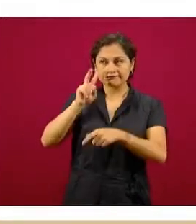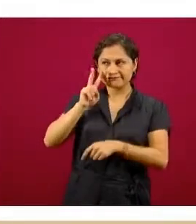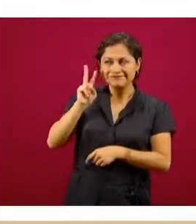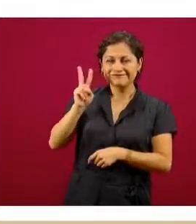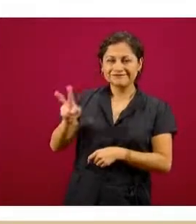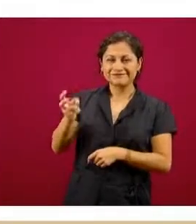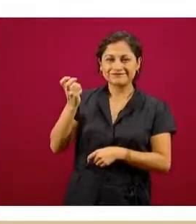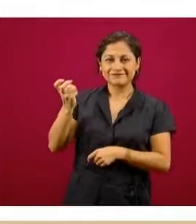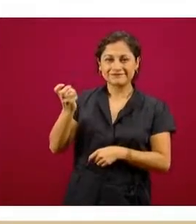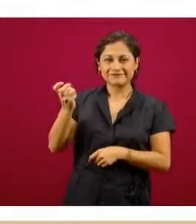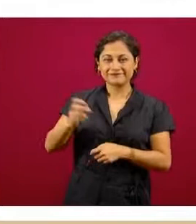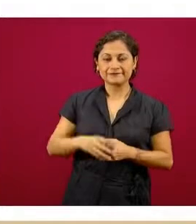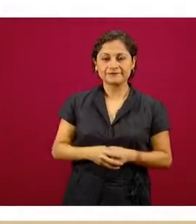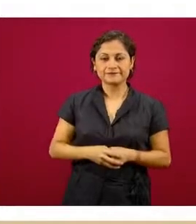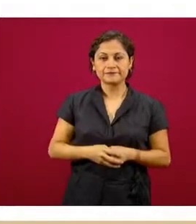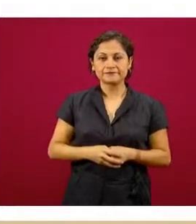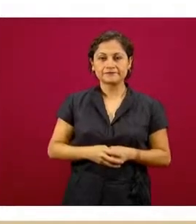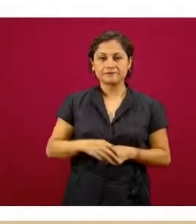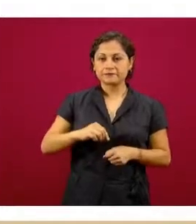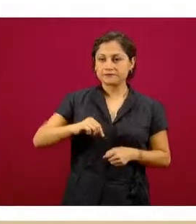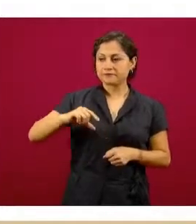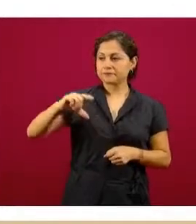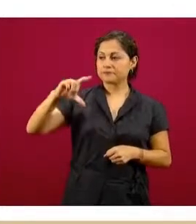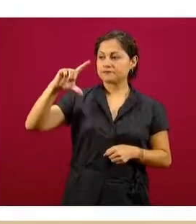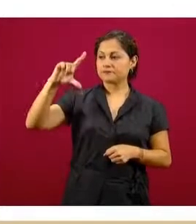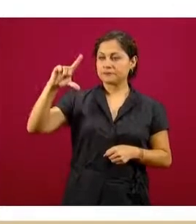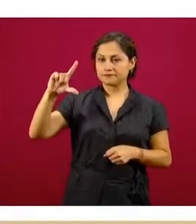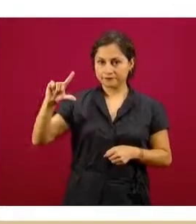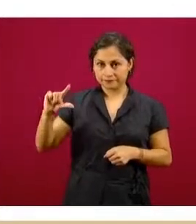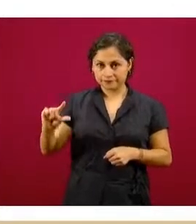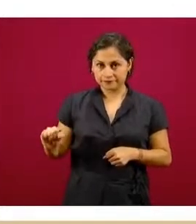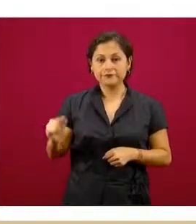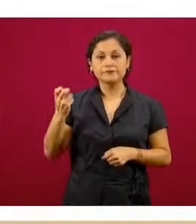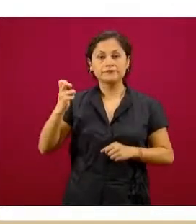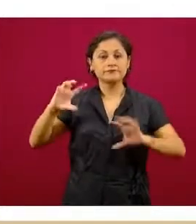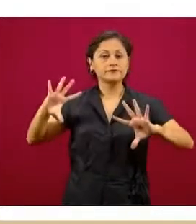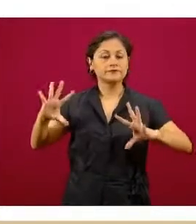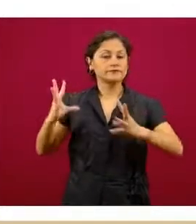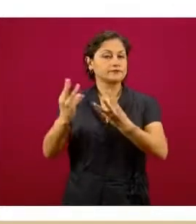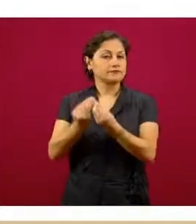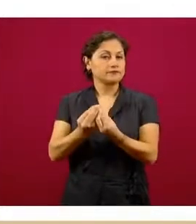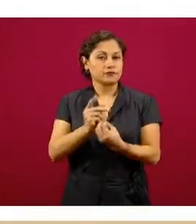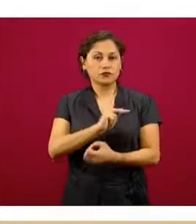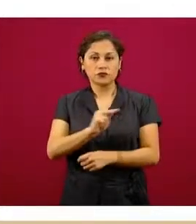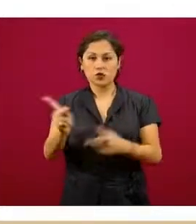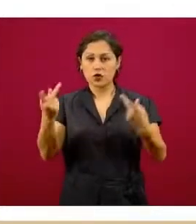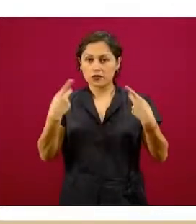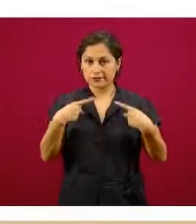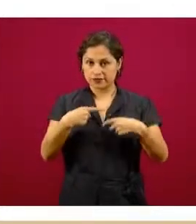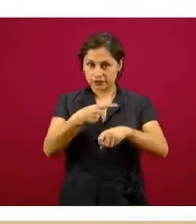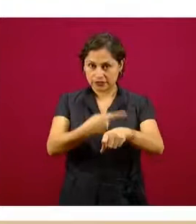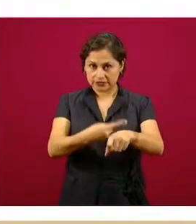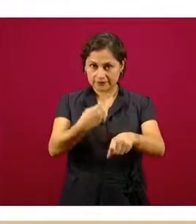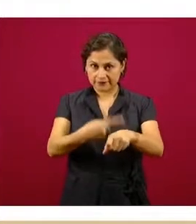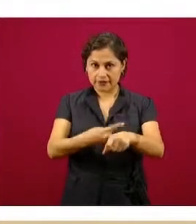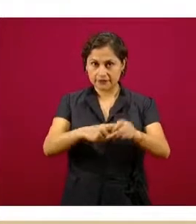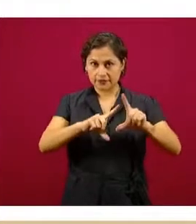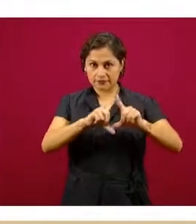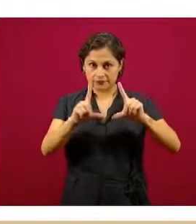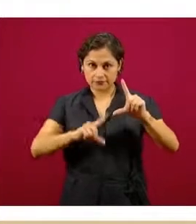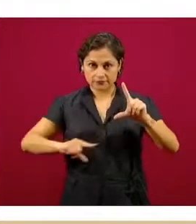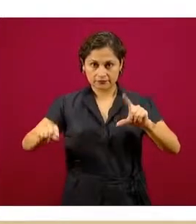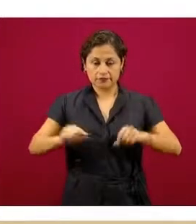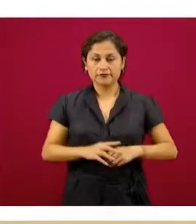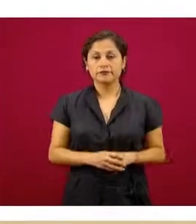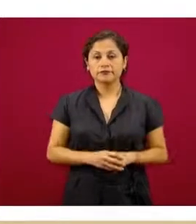comportando esta tendencia y a su vez esta curva, que además es la suma de todos los casos a nivel nacional. En